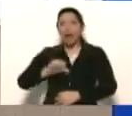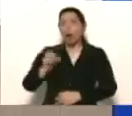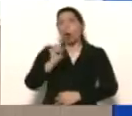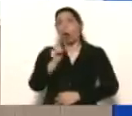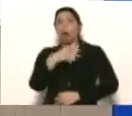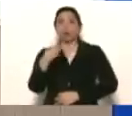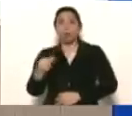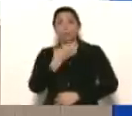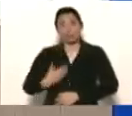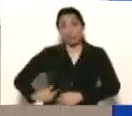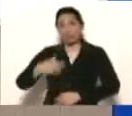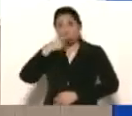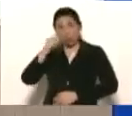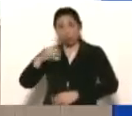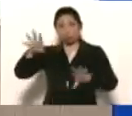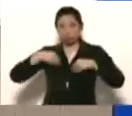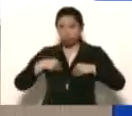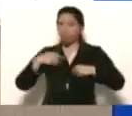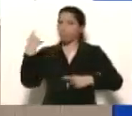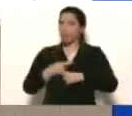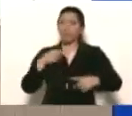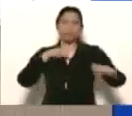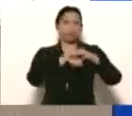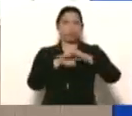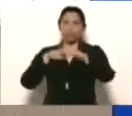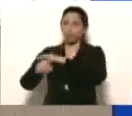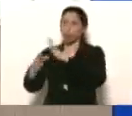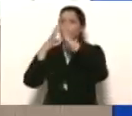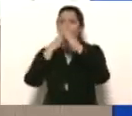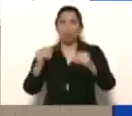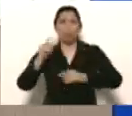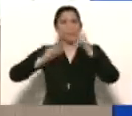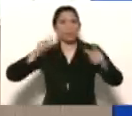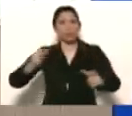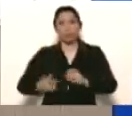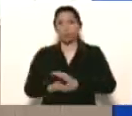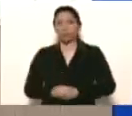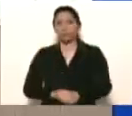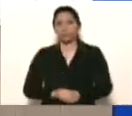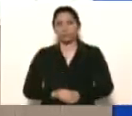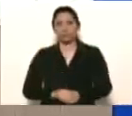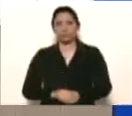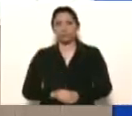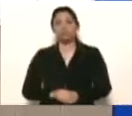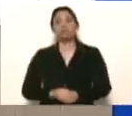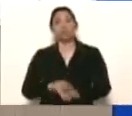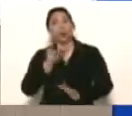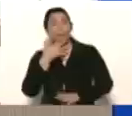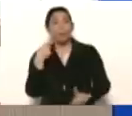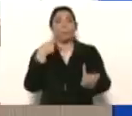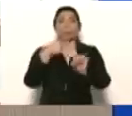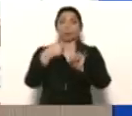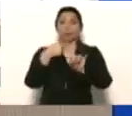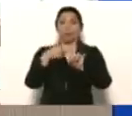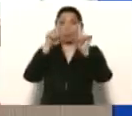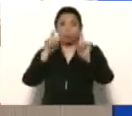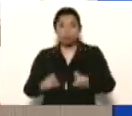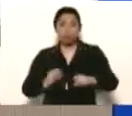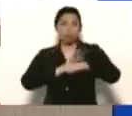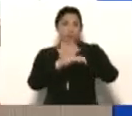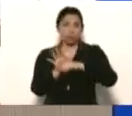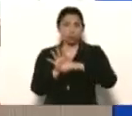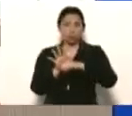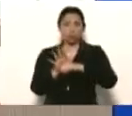tomó la decisión de ingresar a todos los pacientes que resultaran positivos para kobe 19